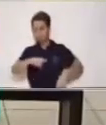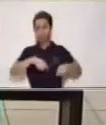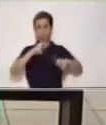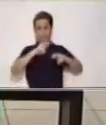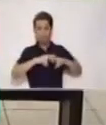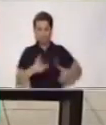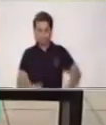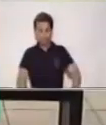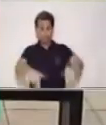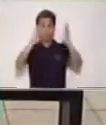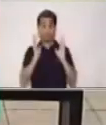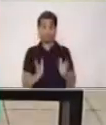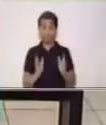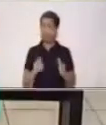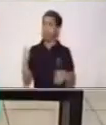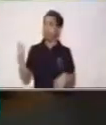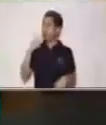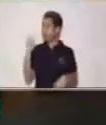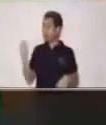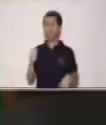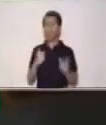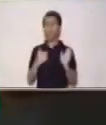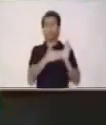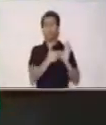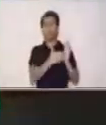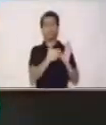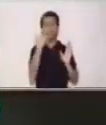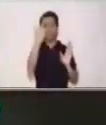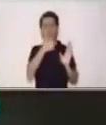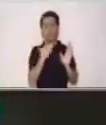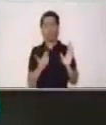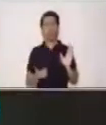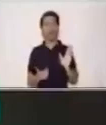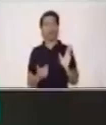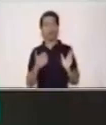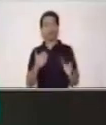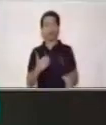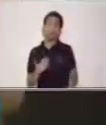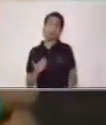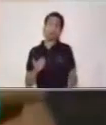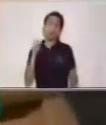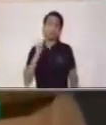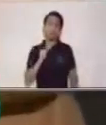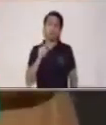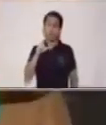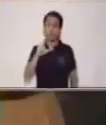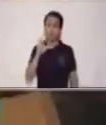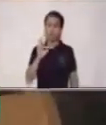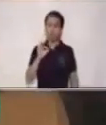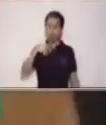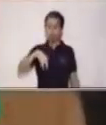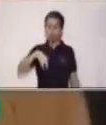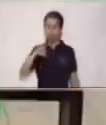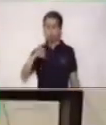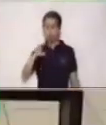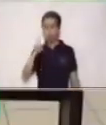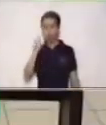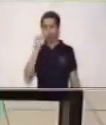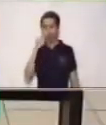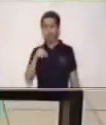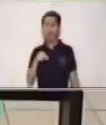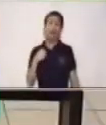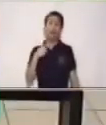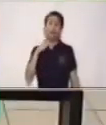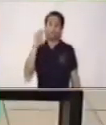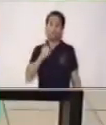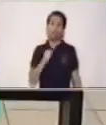aquí nos cayó un comodín. En el comodín podemos entonces repasar y podemos pedirle al participante